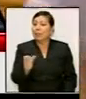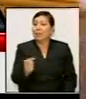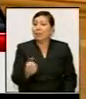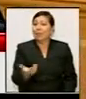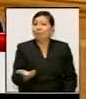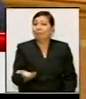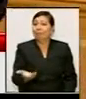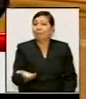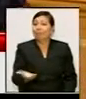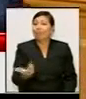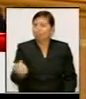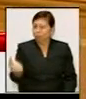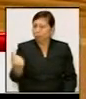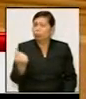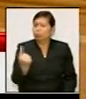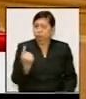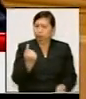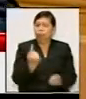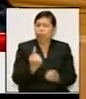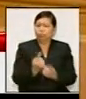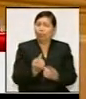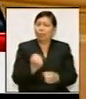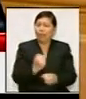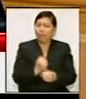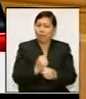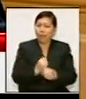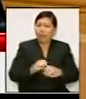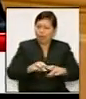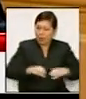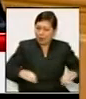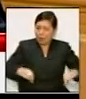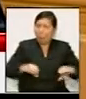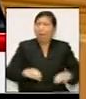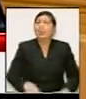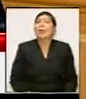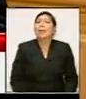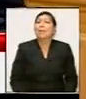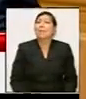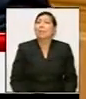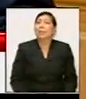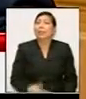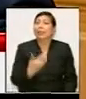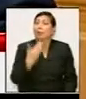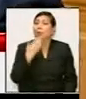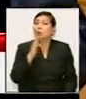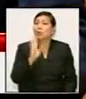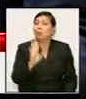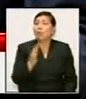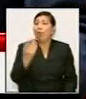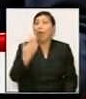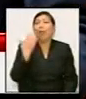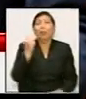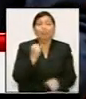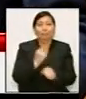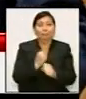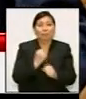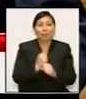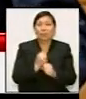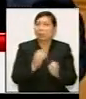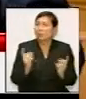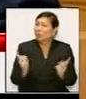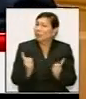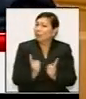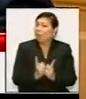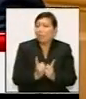pasó por acá muy cerca, por el hemiciclo Porras Barnechea, y en el cual su paso, pese a ser muy